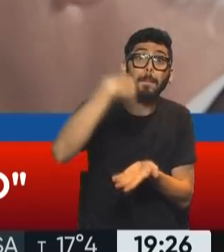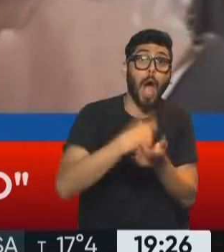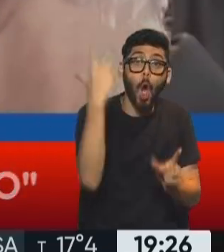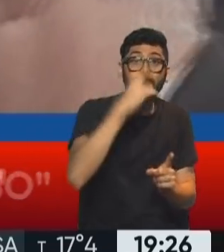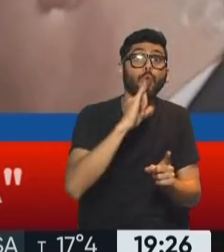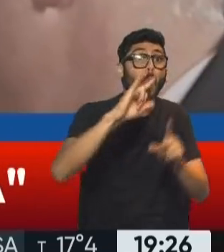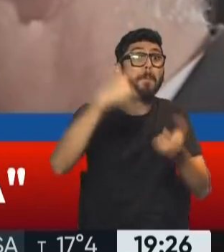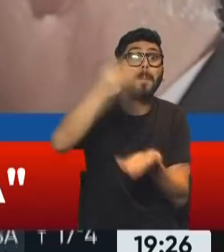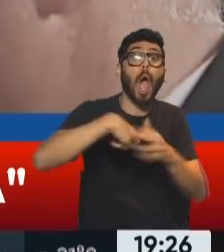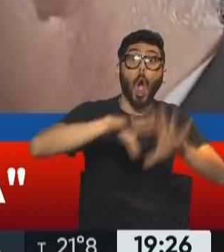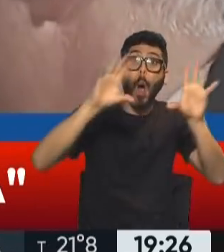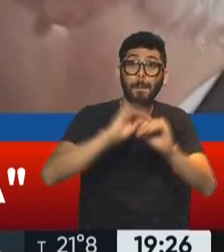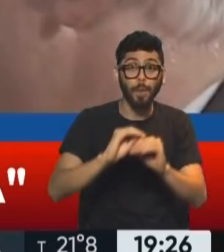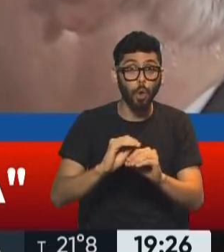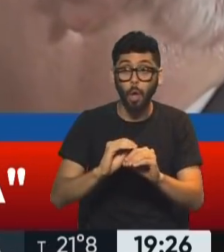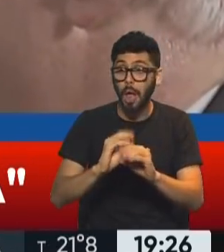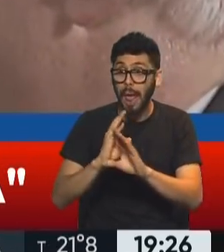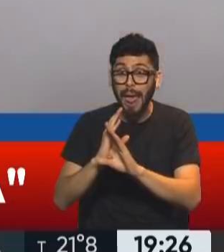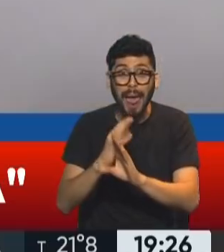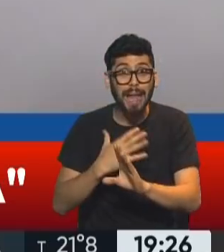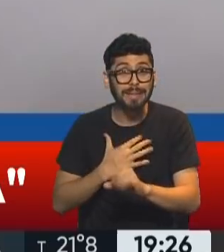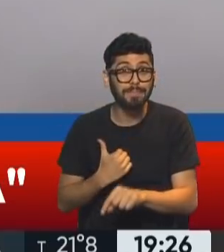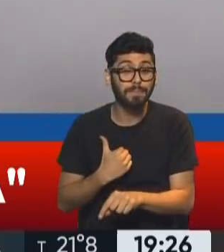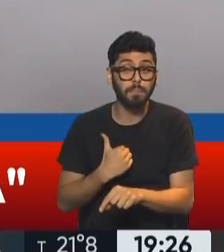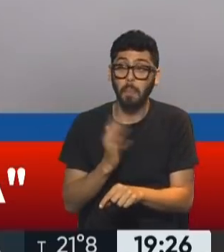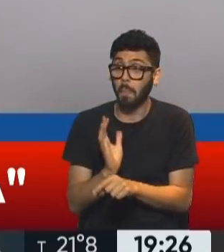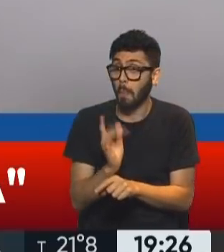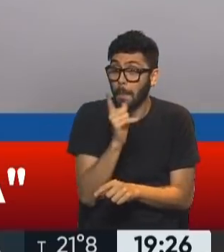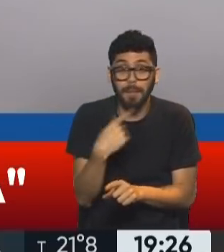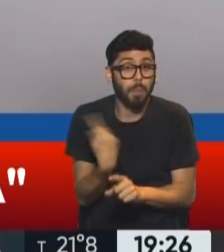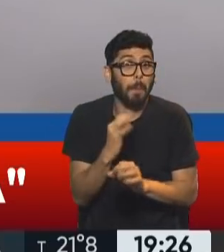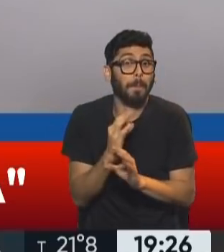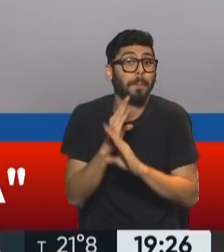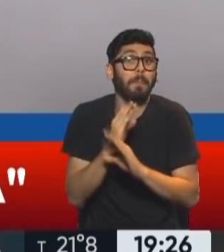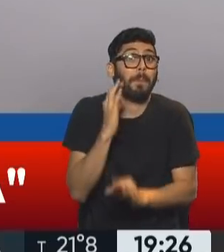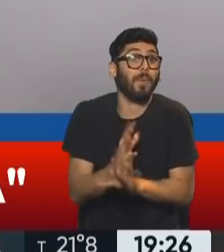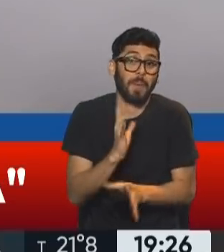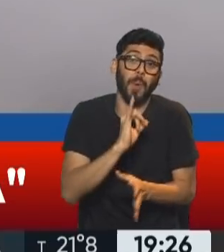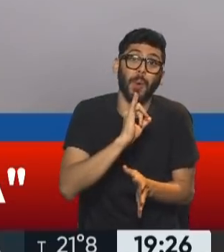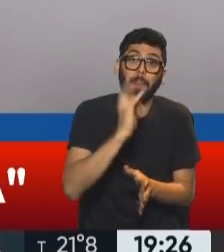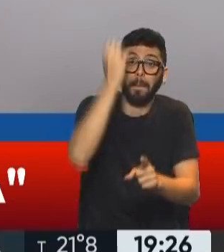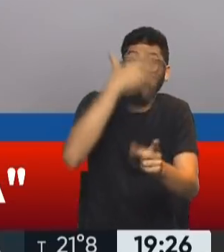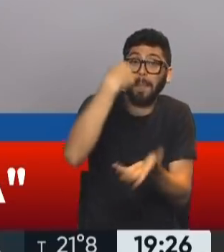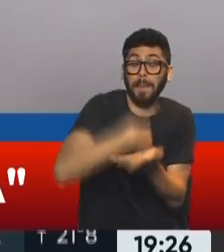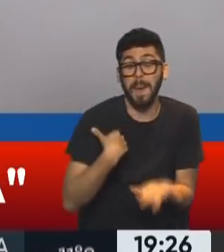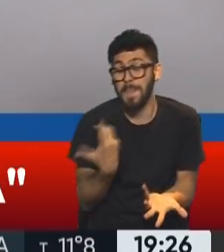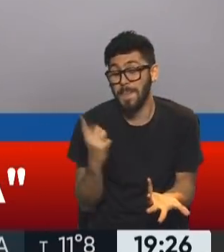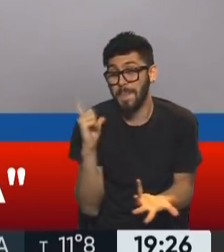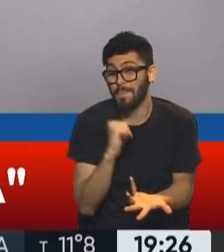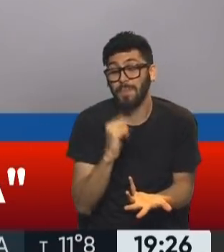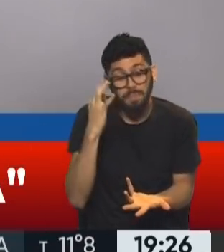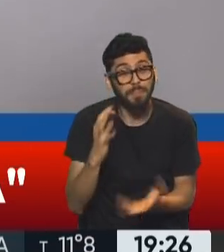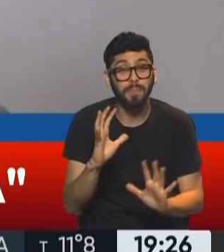todo. La verdad es que para ser espías teníamos un éxito rutilante. Pero no éramos espías. Éramos